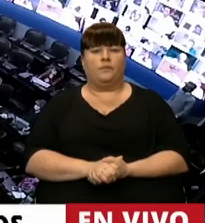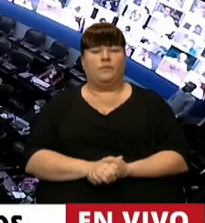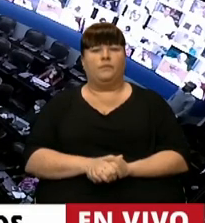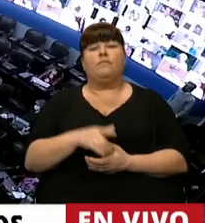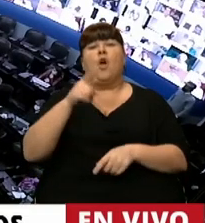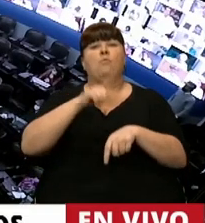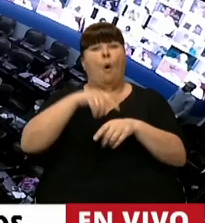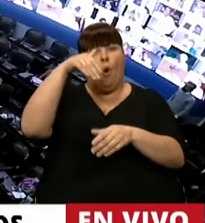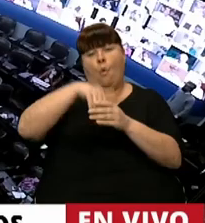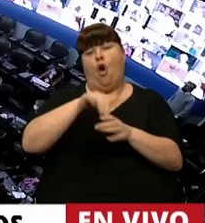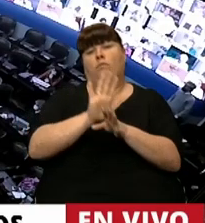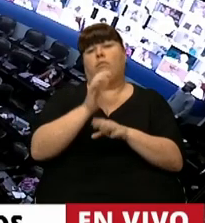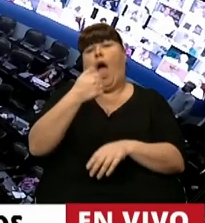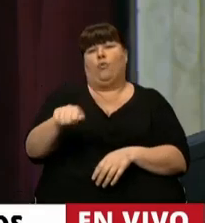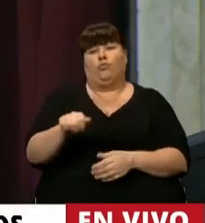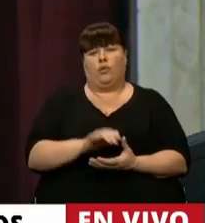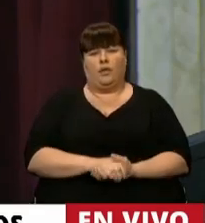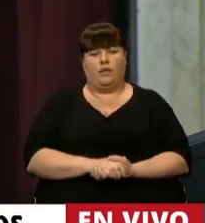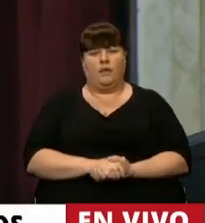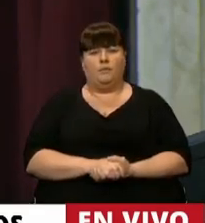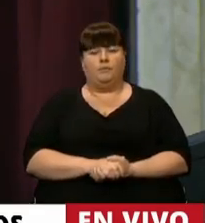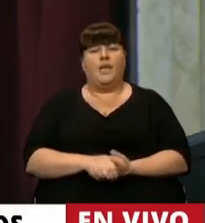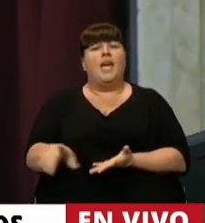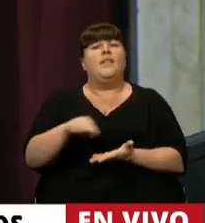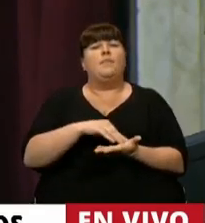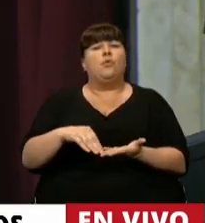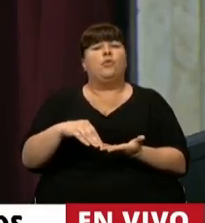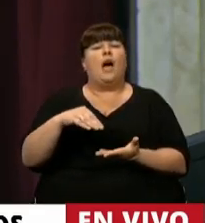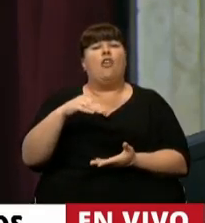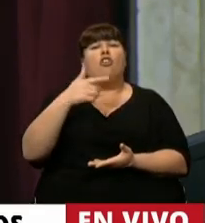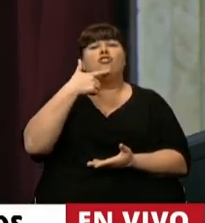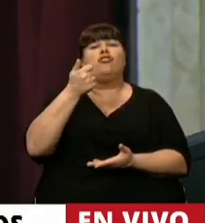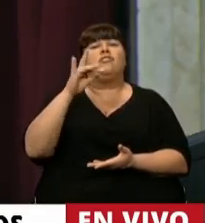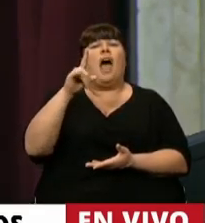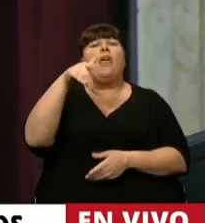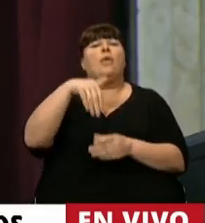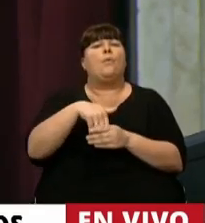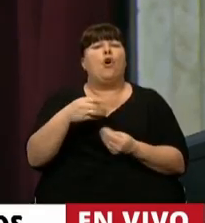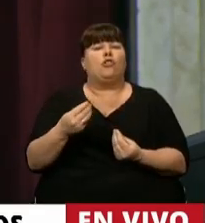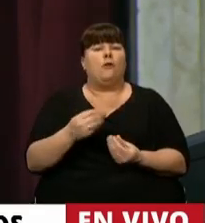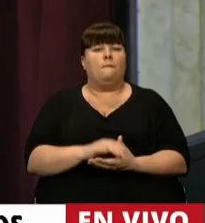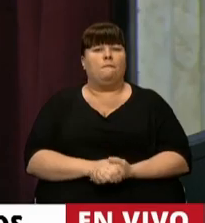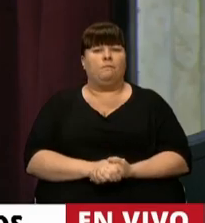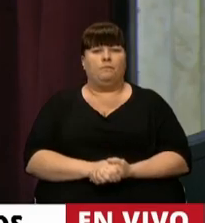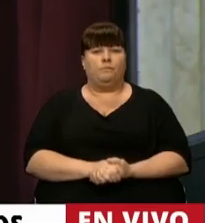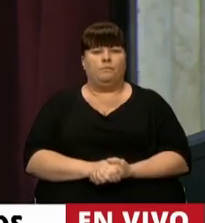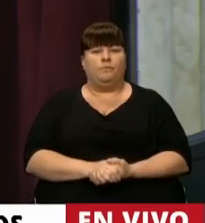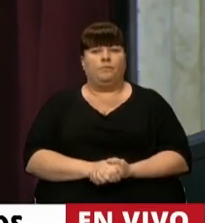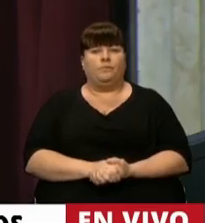ausente a la hora de votar diputado julio sad el sentido de su voto